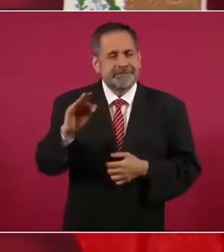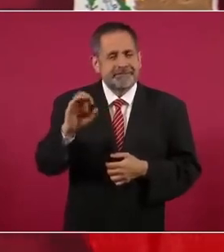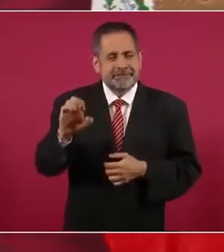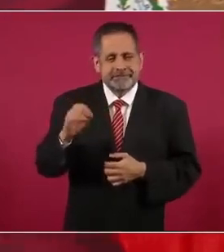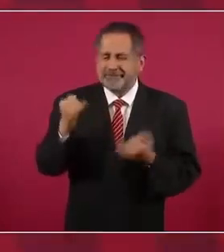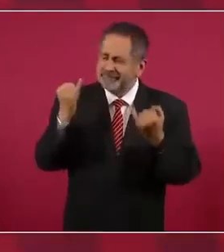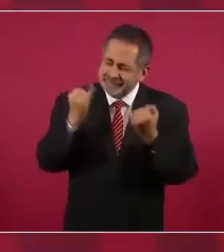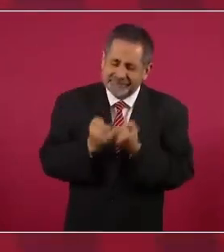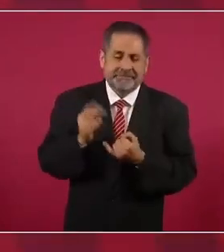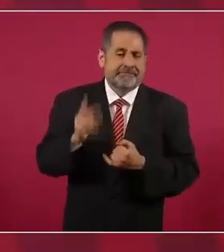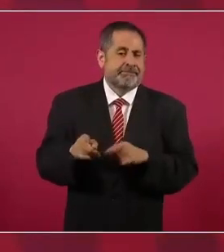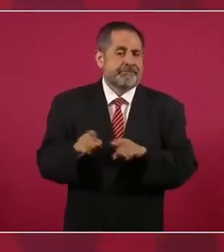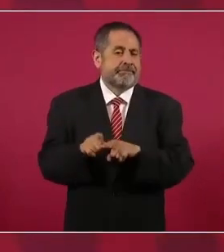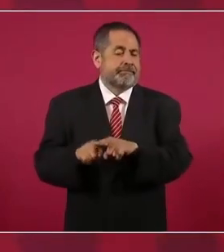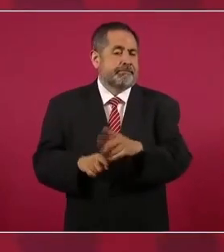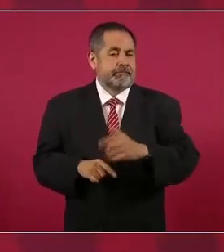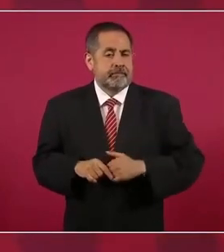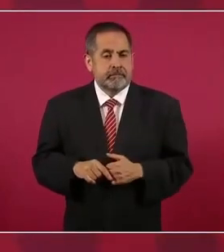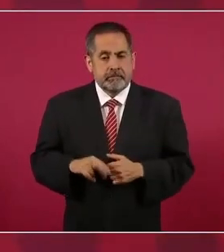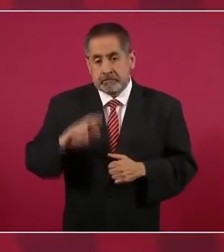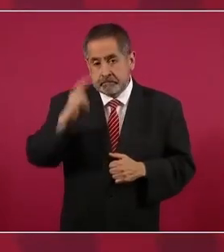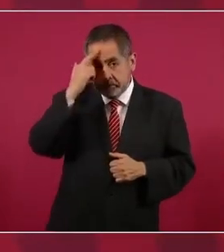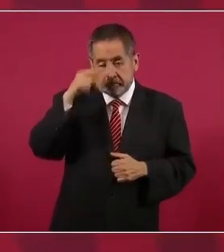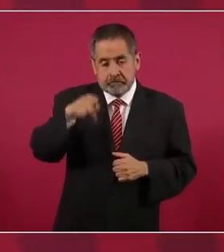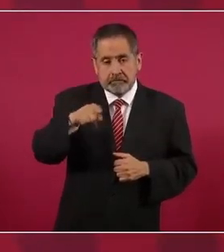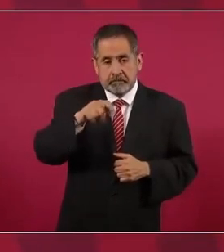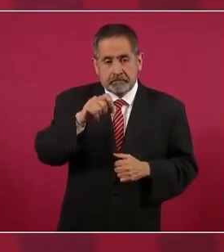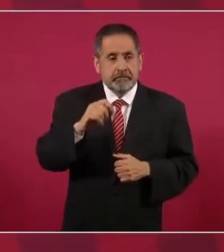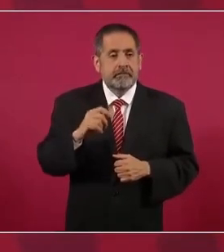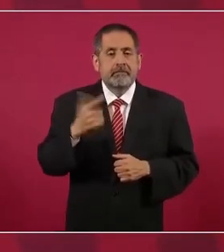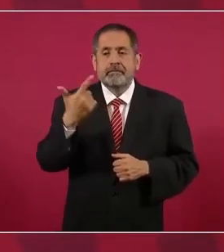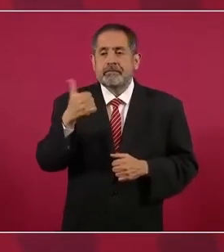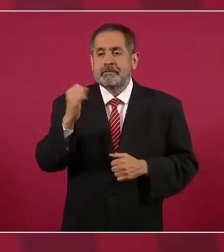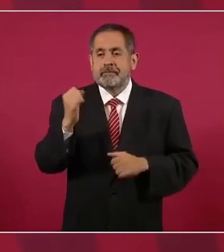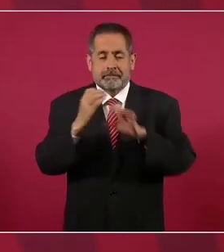Acuérdense de los gasoductos